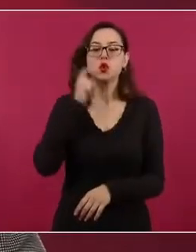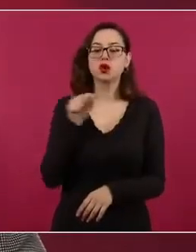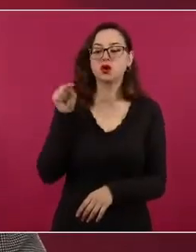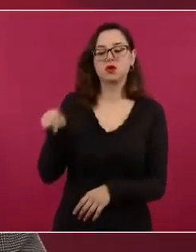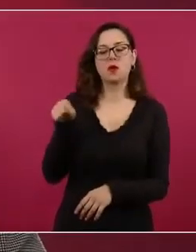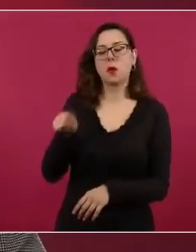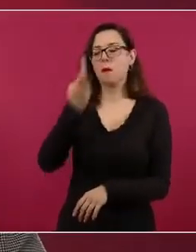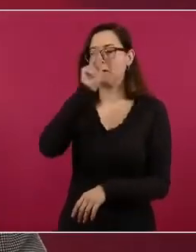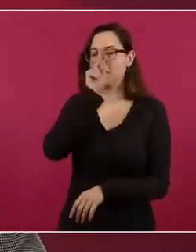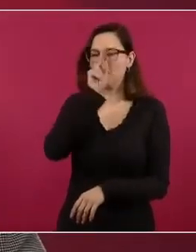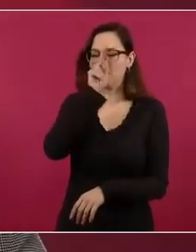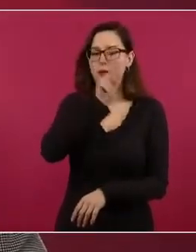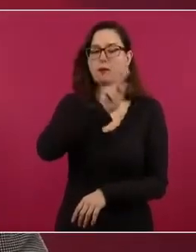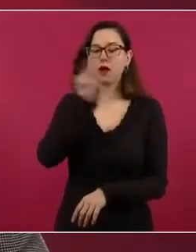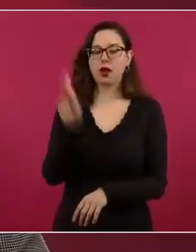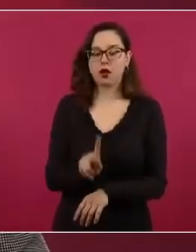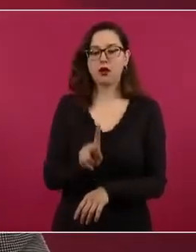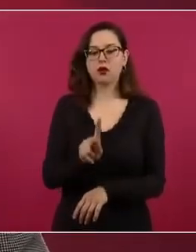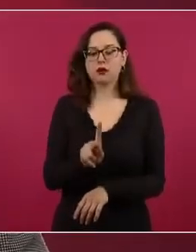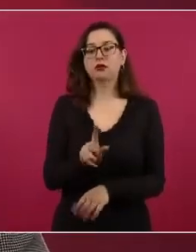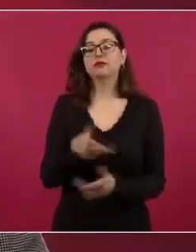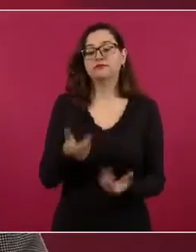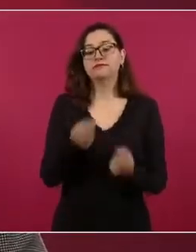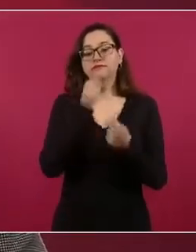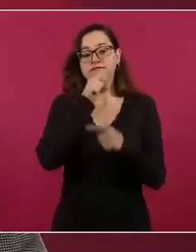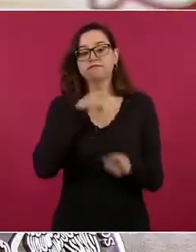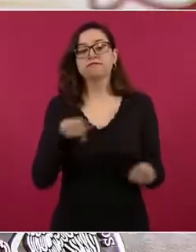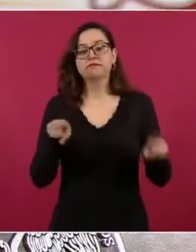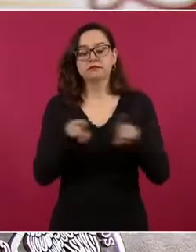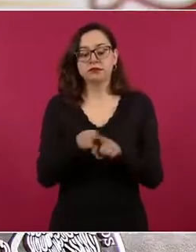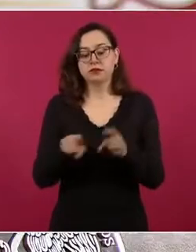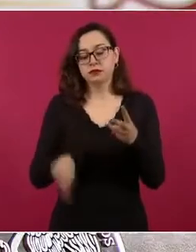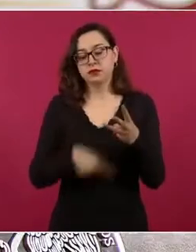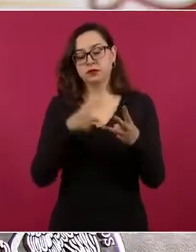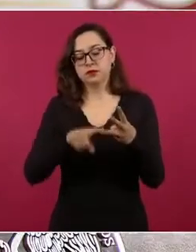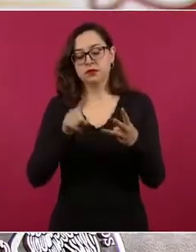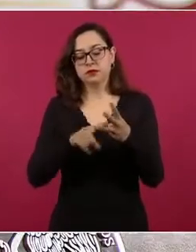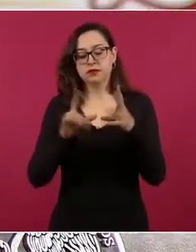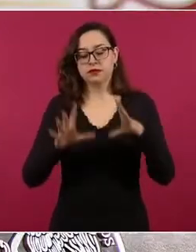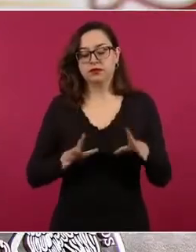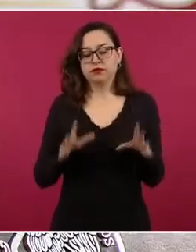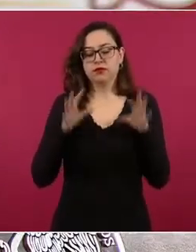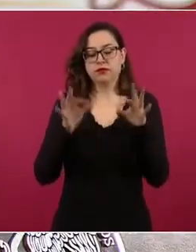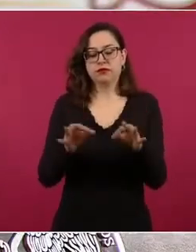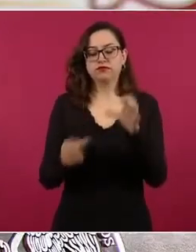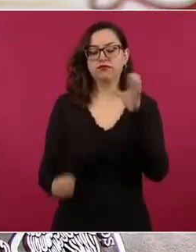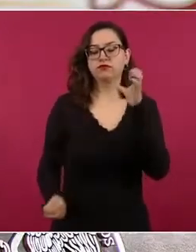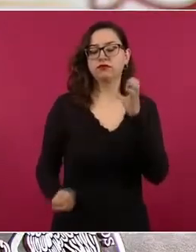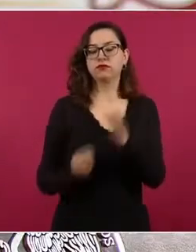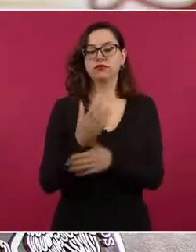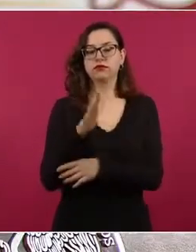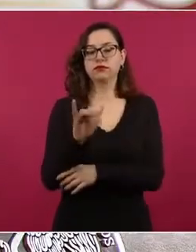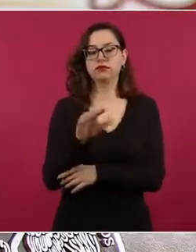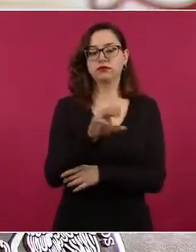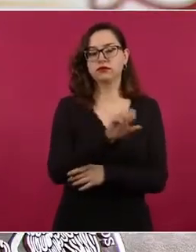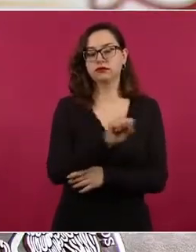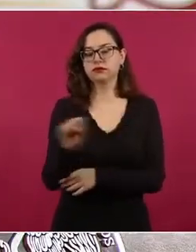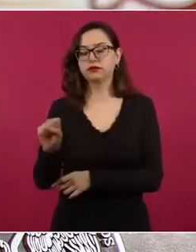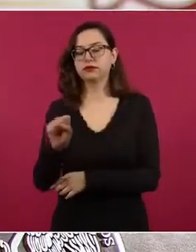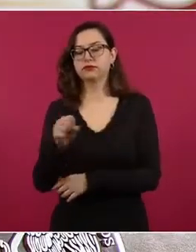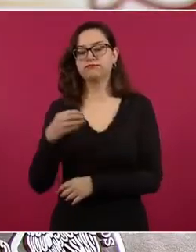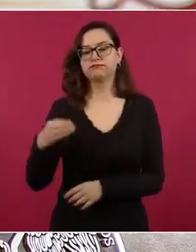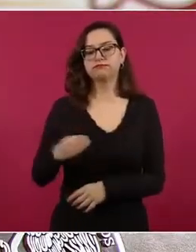del organismo descentralizado IMSS Bienestar. En segundo punto, el doctor Hugo López-Gatell mostrará el